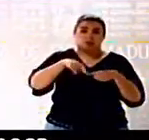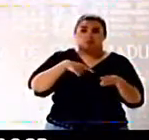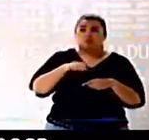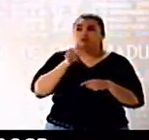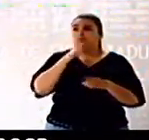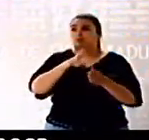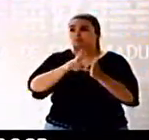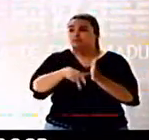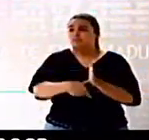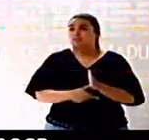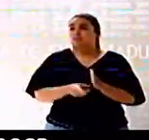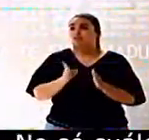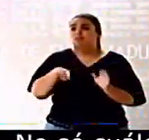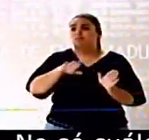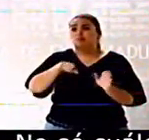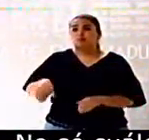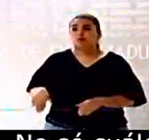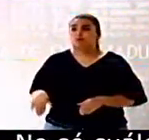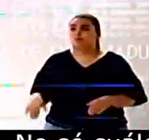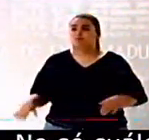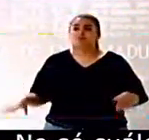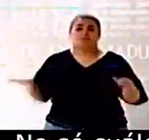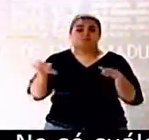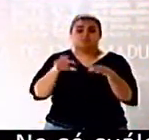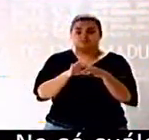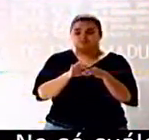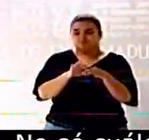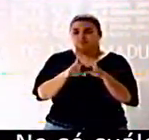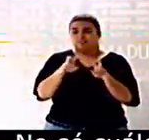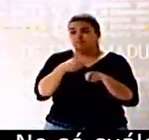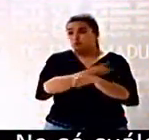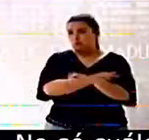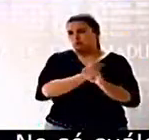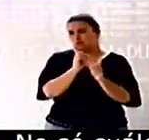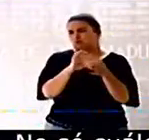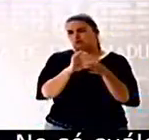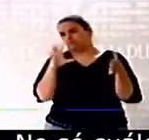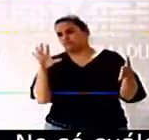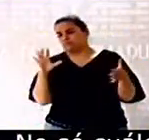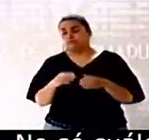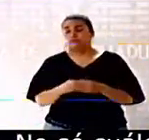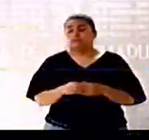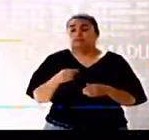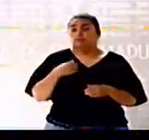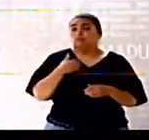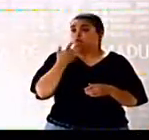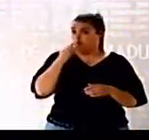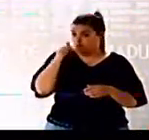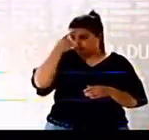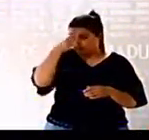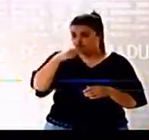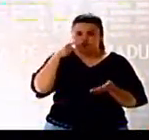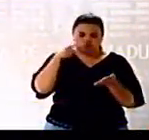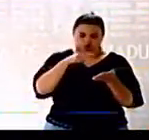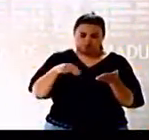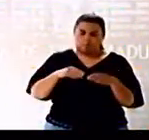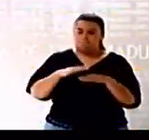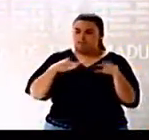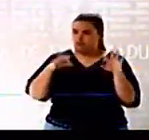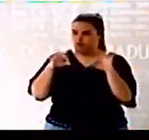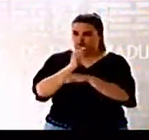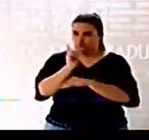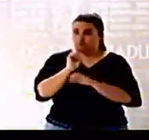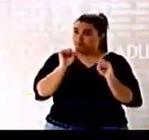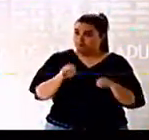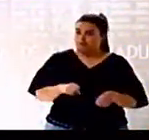retraso. Y por último, nada tiene que ver con el tema de vacunación. Hemos conocido hoy, lo voy a leer para no equivocarme,